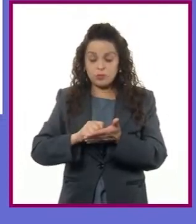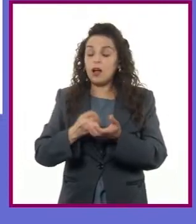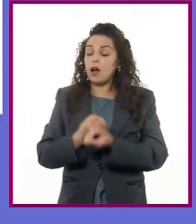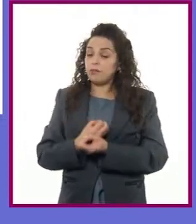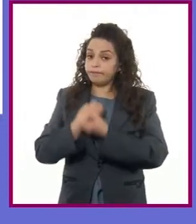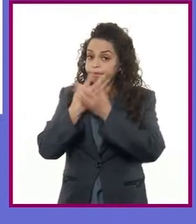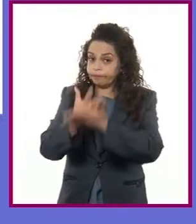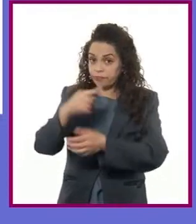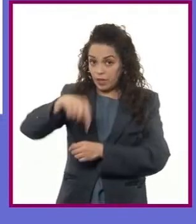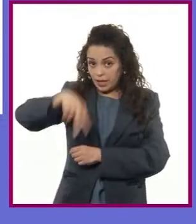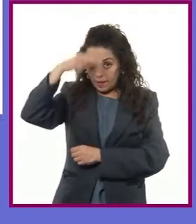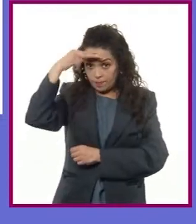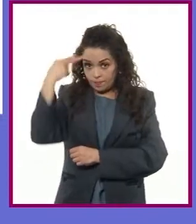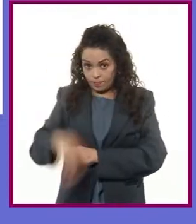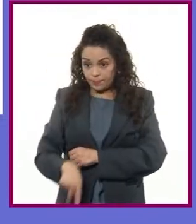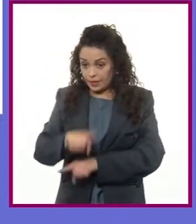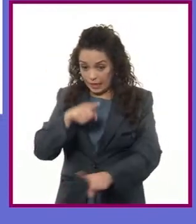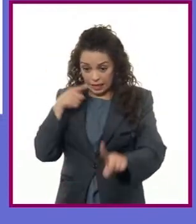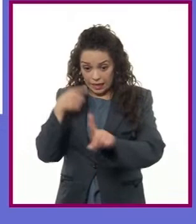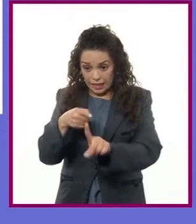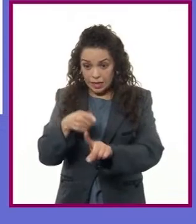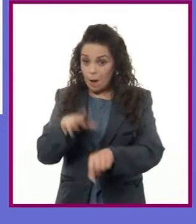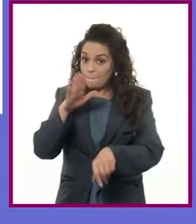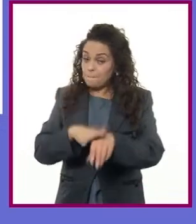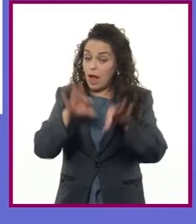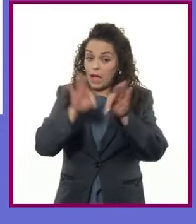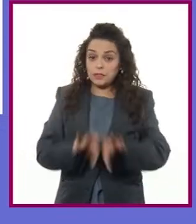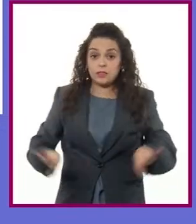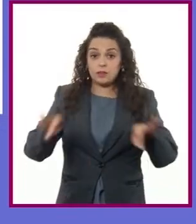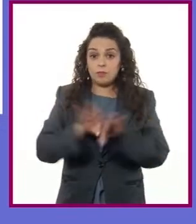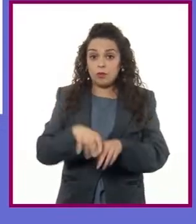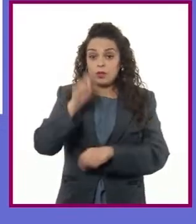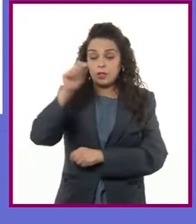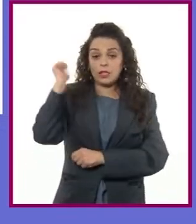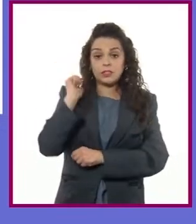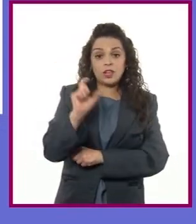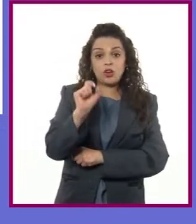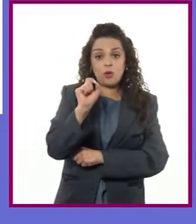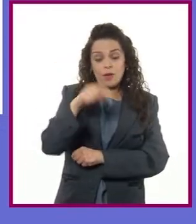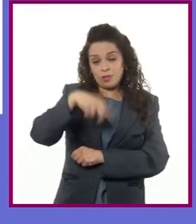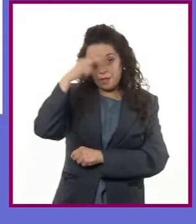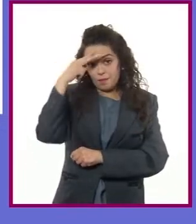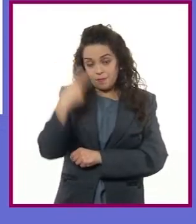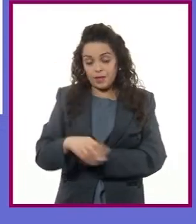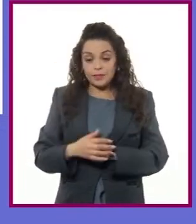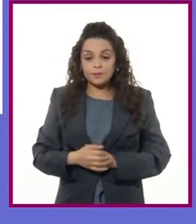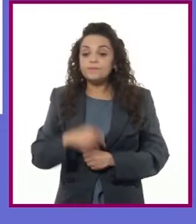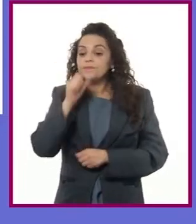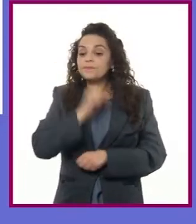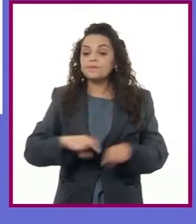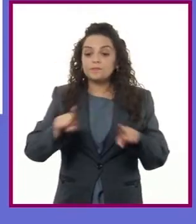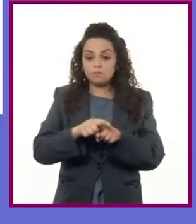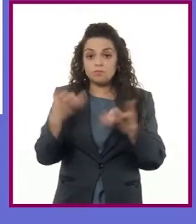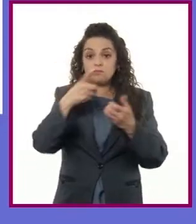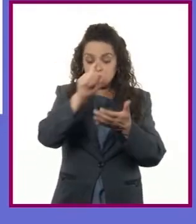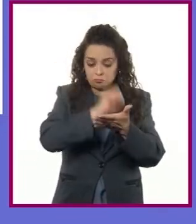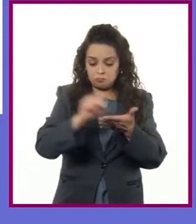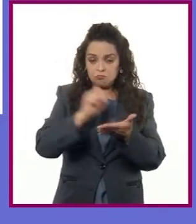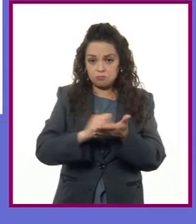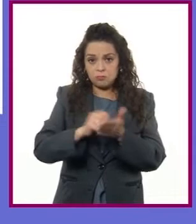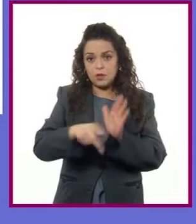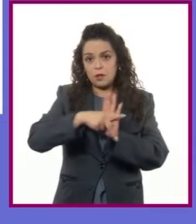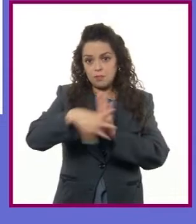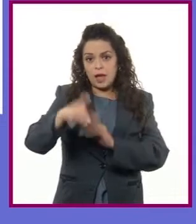mexicana, considerada una de las escritoras mexicanas más importantes del siglo XX. Escribió también en el diario Excelsior y en otros